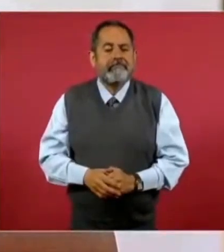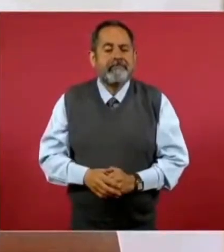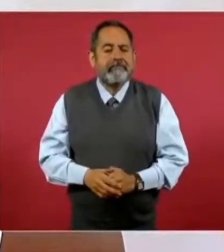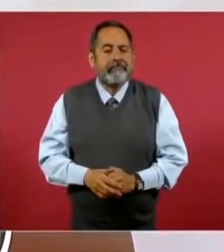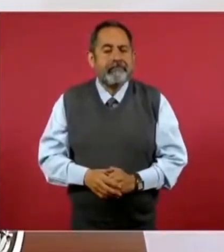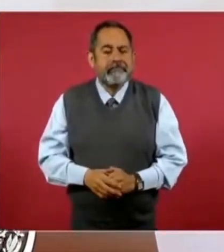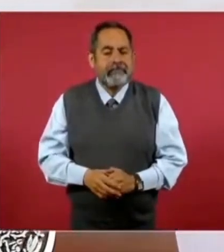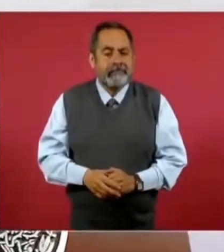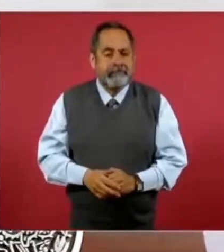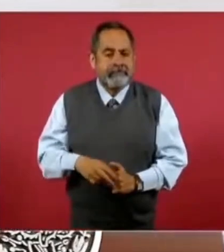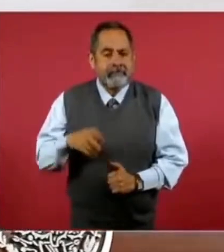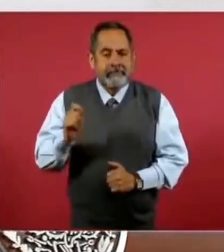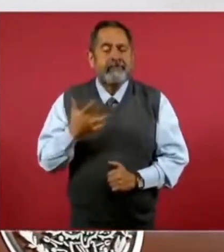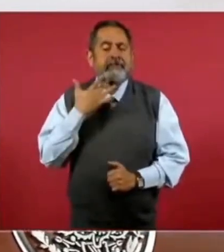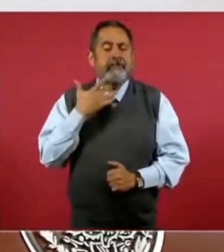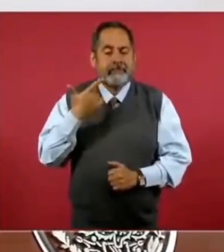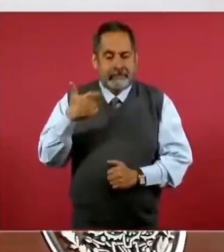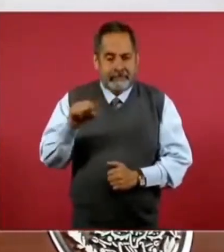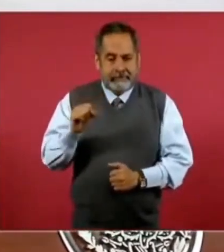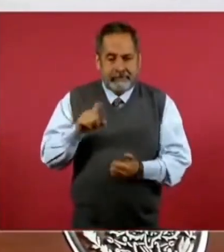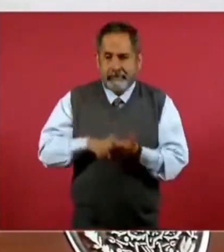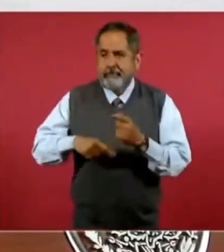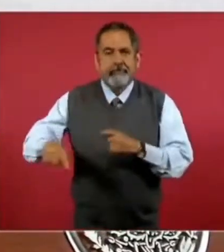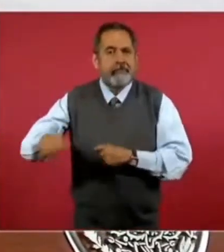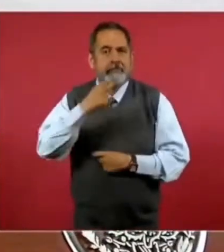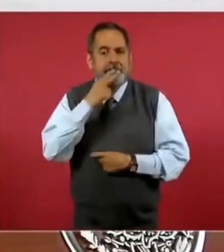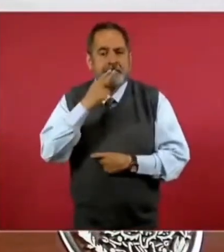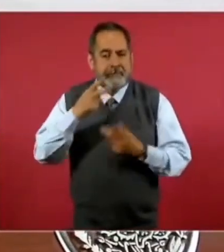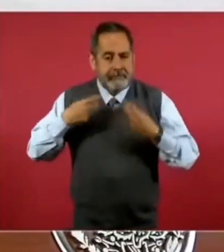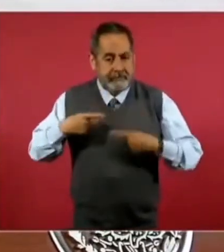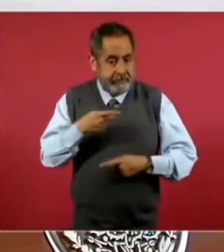Que es el gas que más consume la gente pobre.